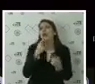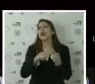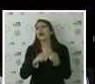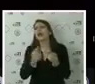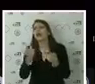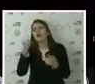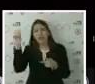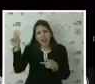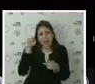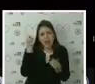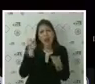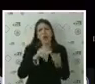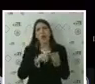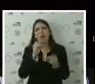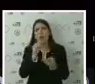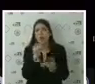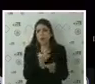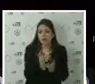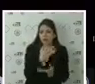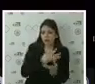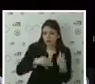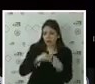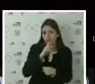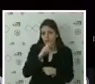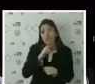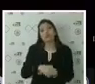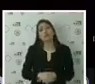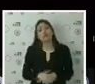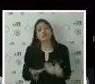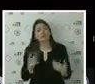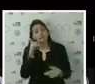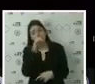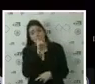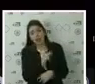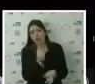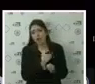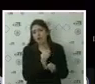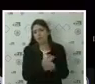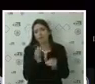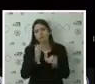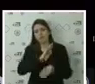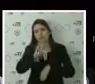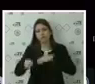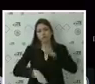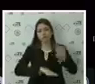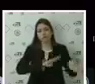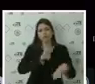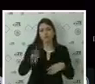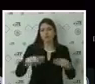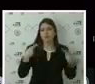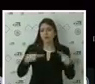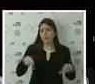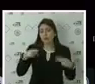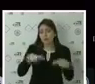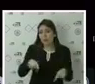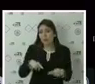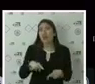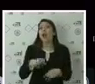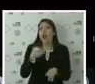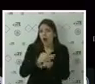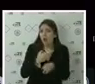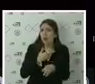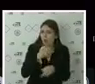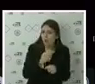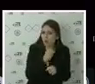económico. Lamentablemente hemos perdido a millones de personas alrededor del mundo, y hoy existe una oportunidad de salvar vidas